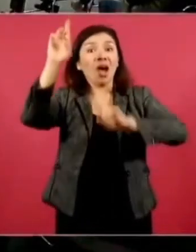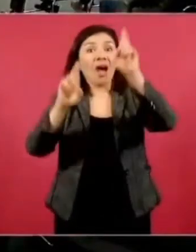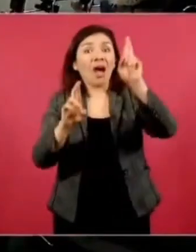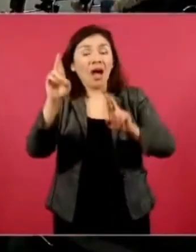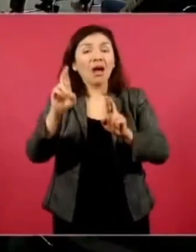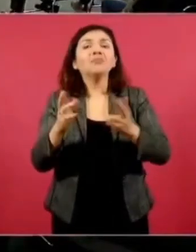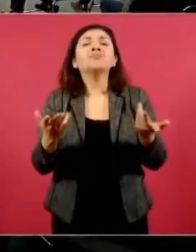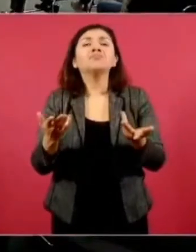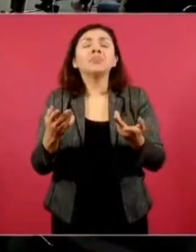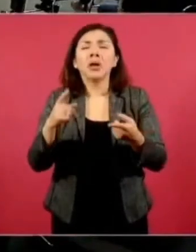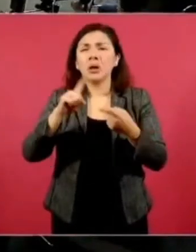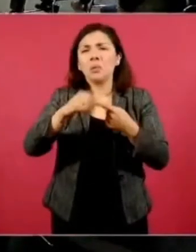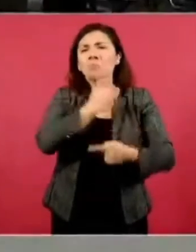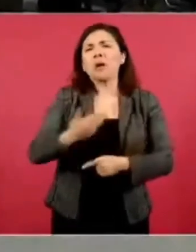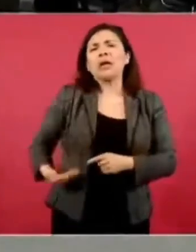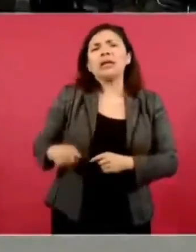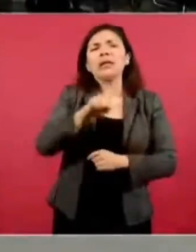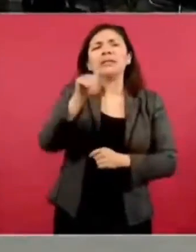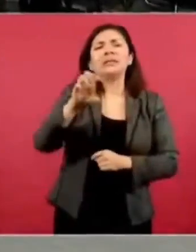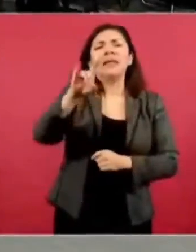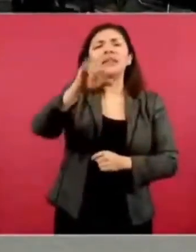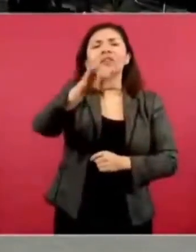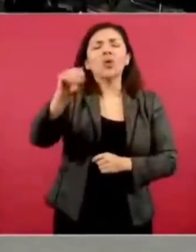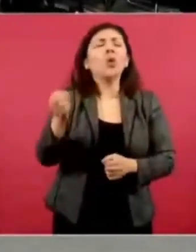¿Con Cedillo cuántas?